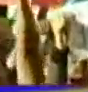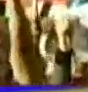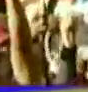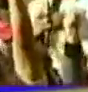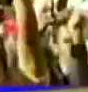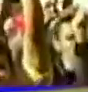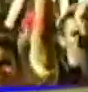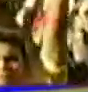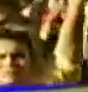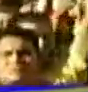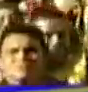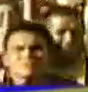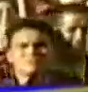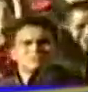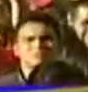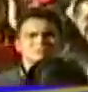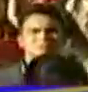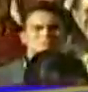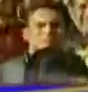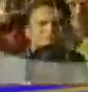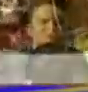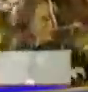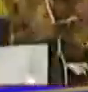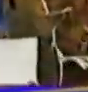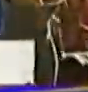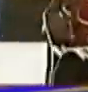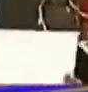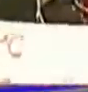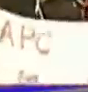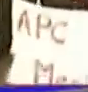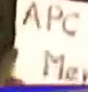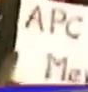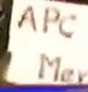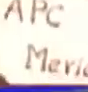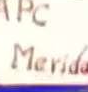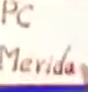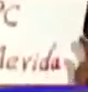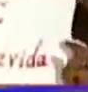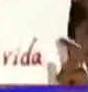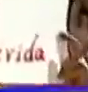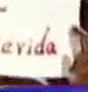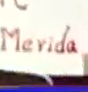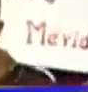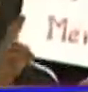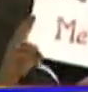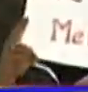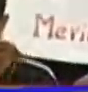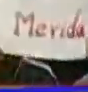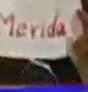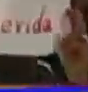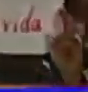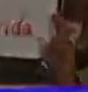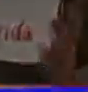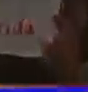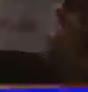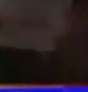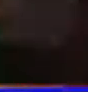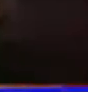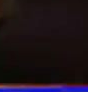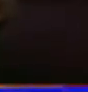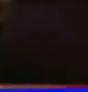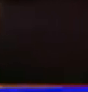Eres grande y poderosa, muy noble y de origen fino. ¡Viva capital! Venezuela está orgullosa de